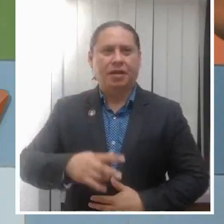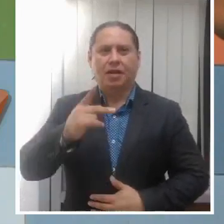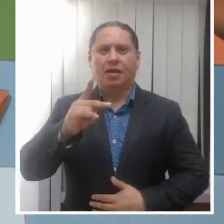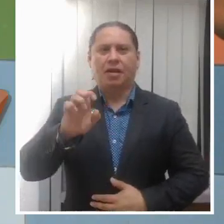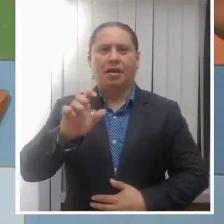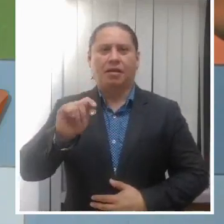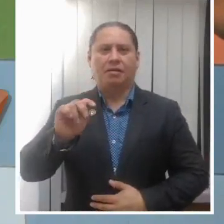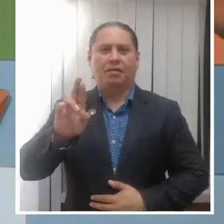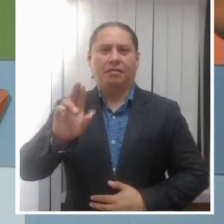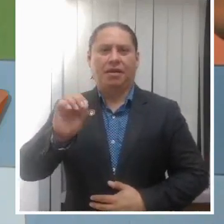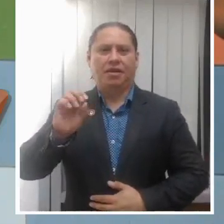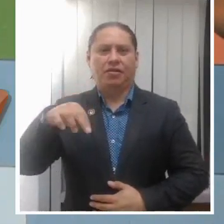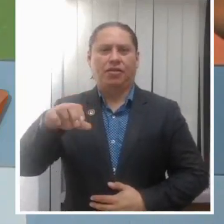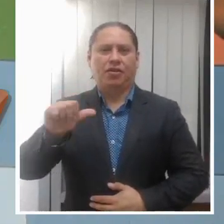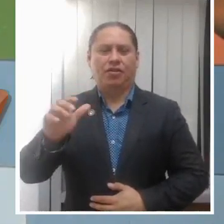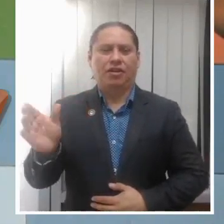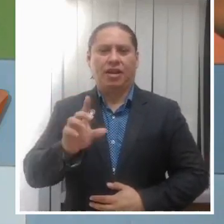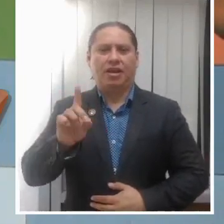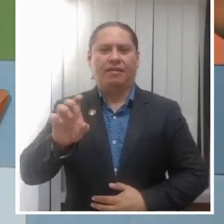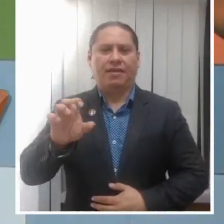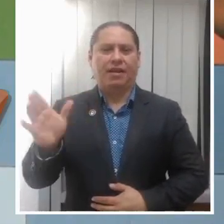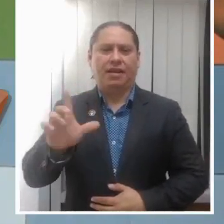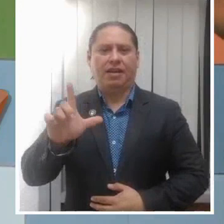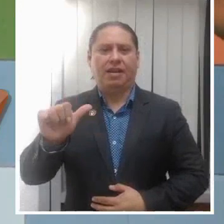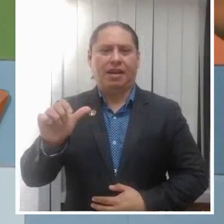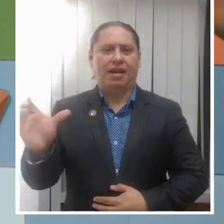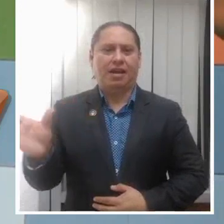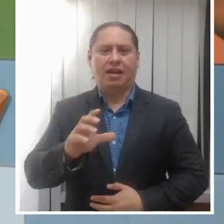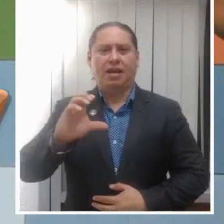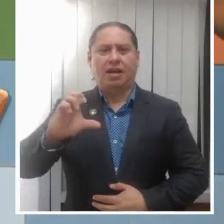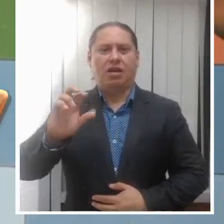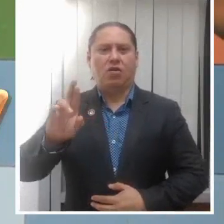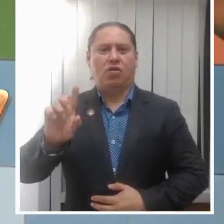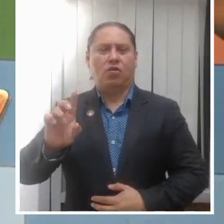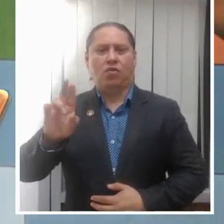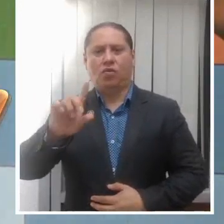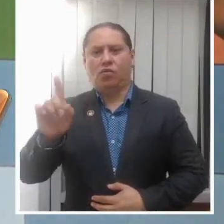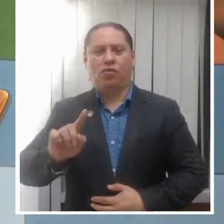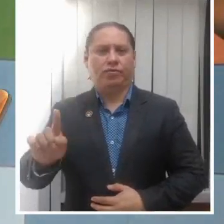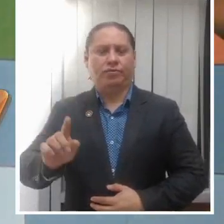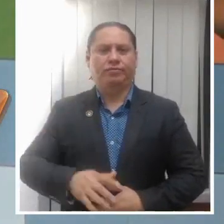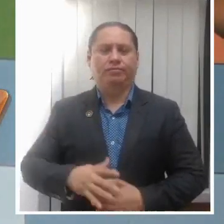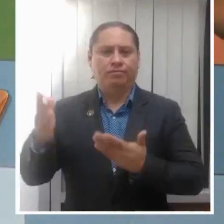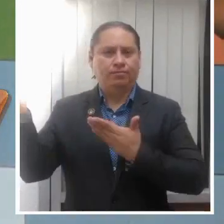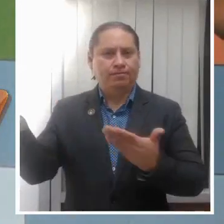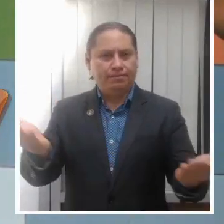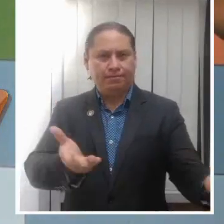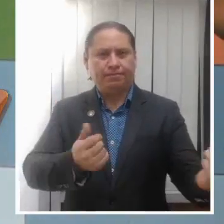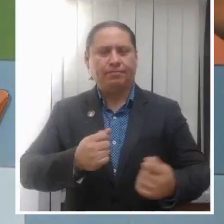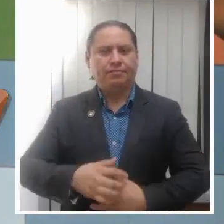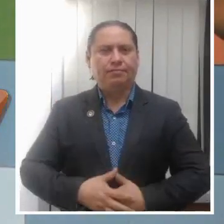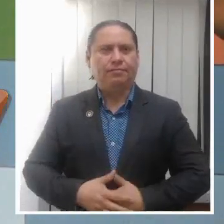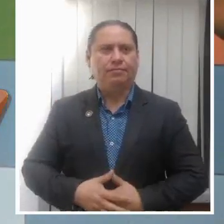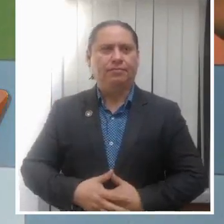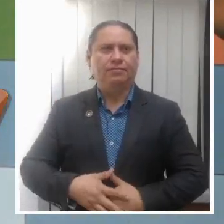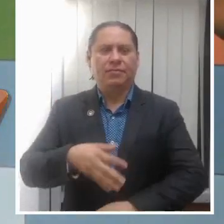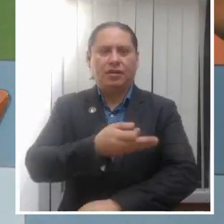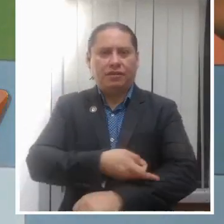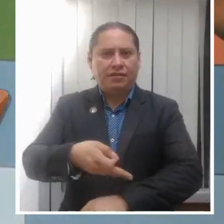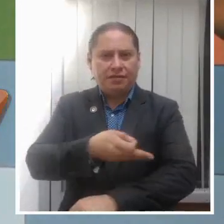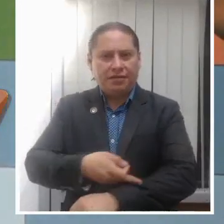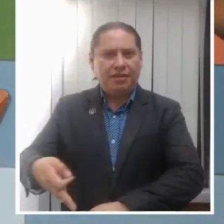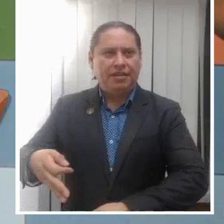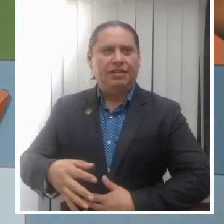Petrona de la Cruz Cruz. Les doy la más cordial bienvenida a sus